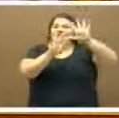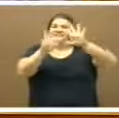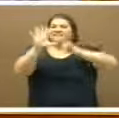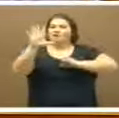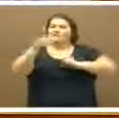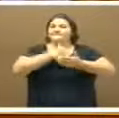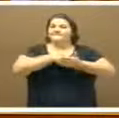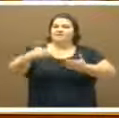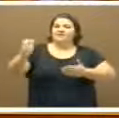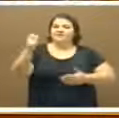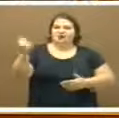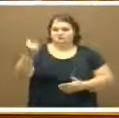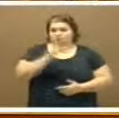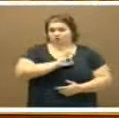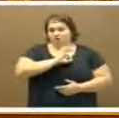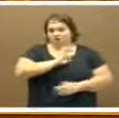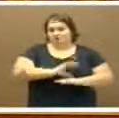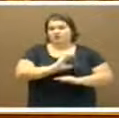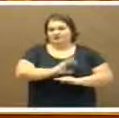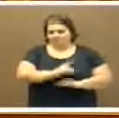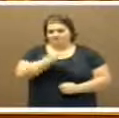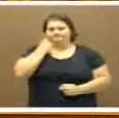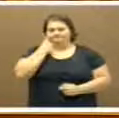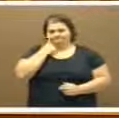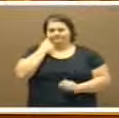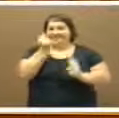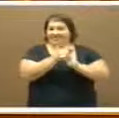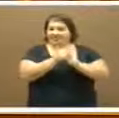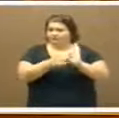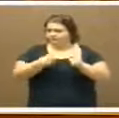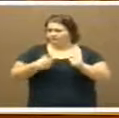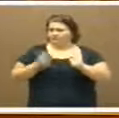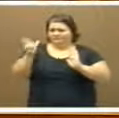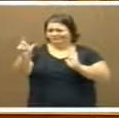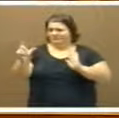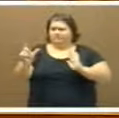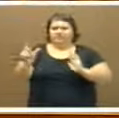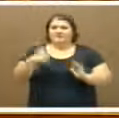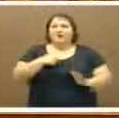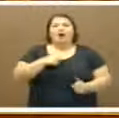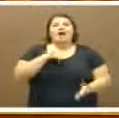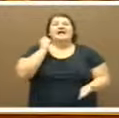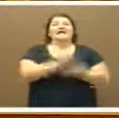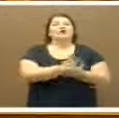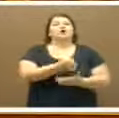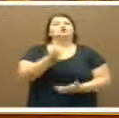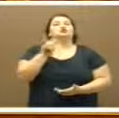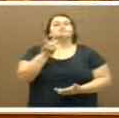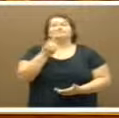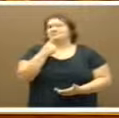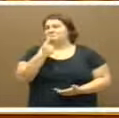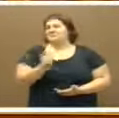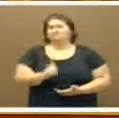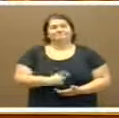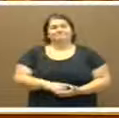millones de euros, señor consejero. Mire, los datos que le he dicho antes conmigo no valen los retos matoneros que usted hace.